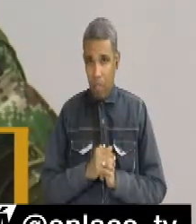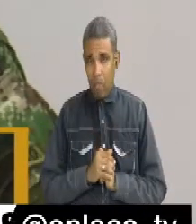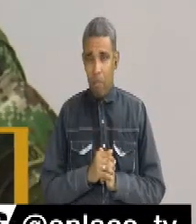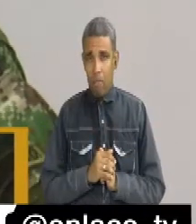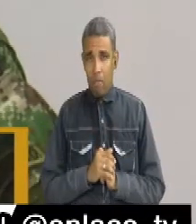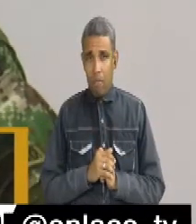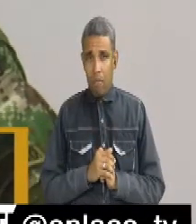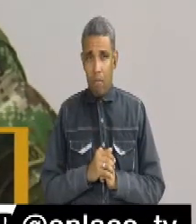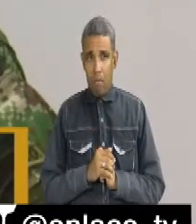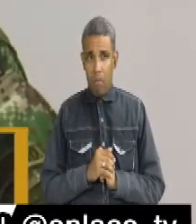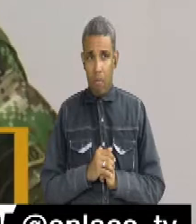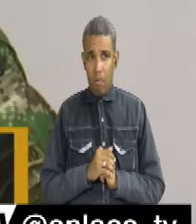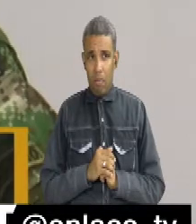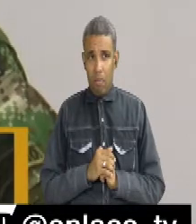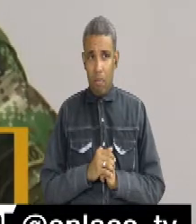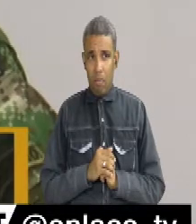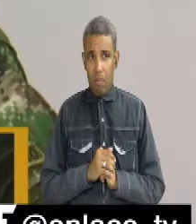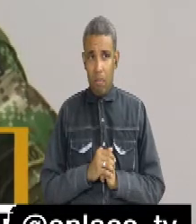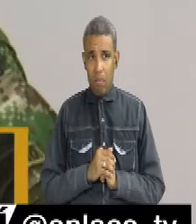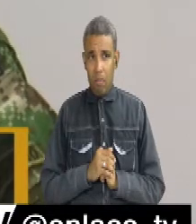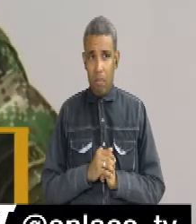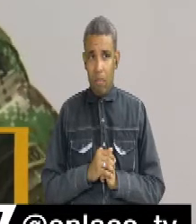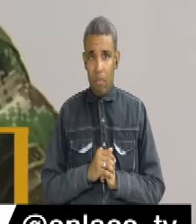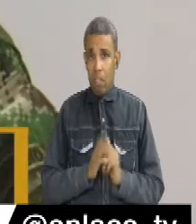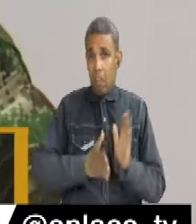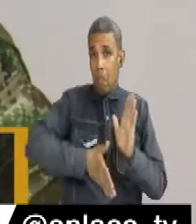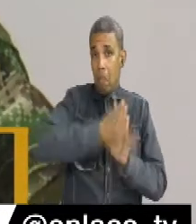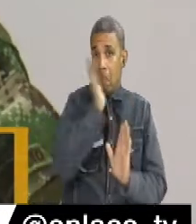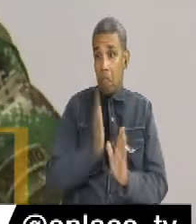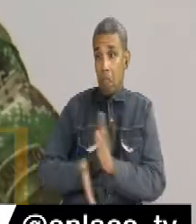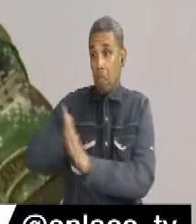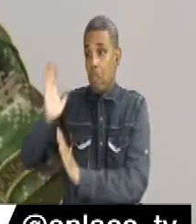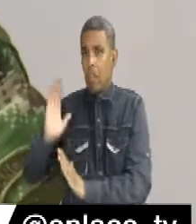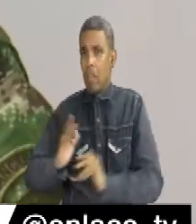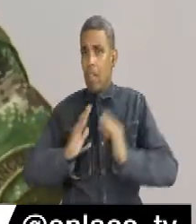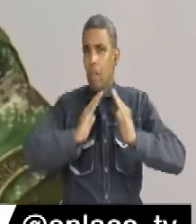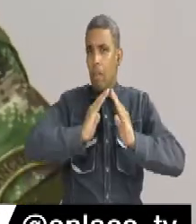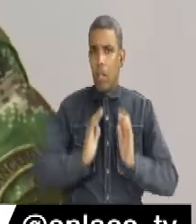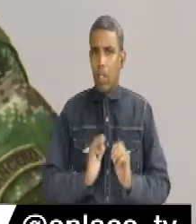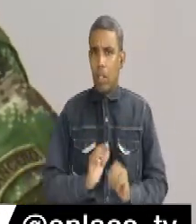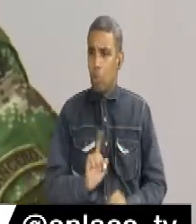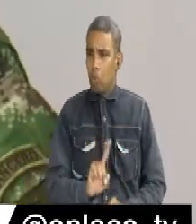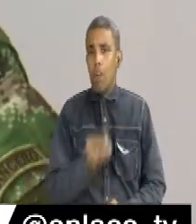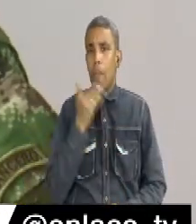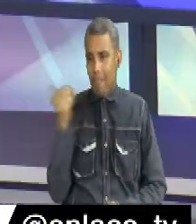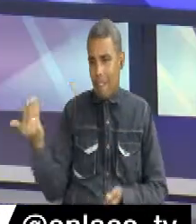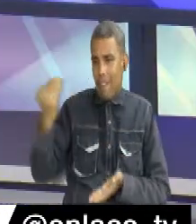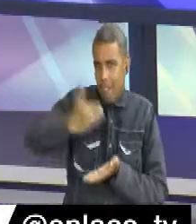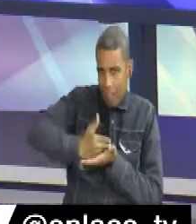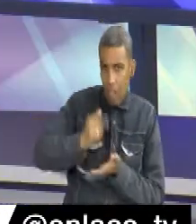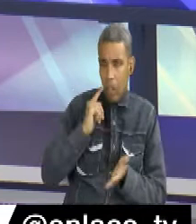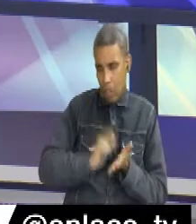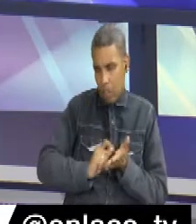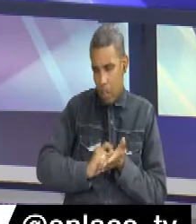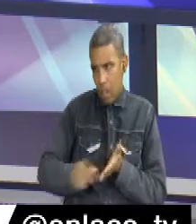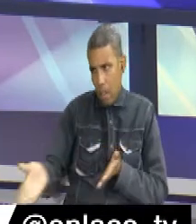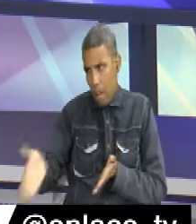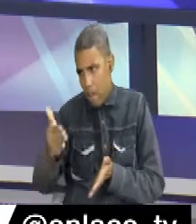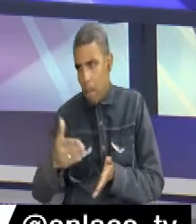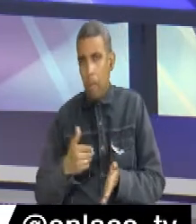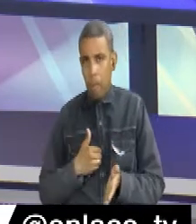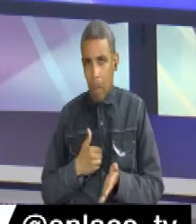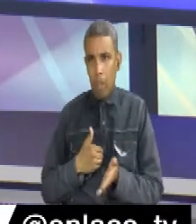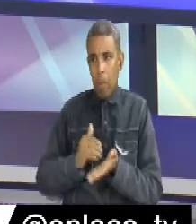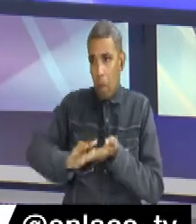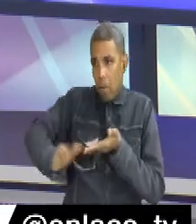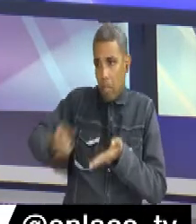para uno decirles, bueno, les vamos a dar el permiso, pero cada uno siguió normal para sus casas. En otras noticias,